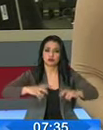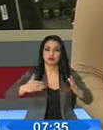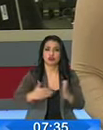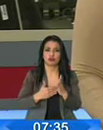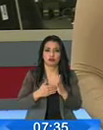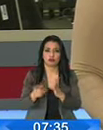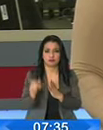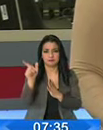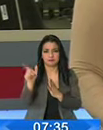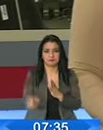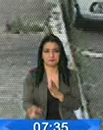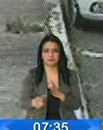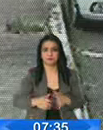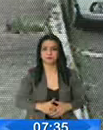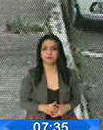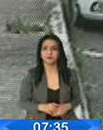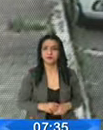acusado.